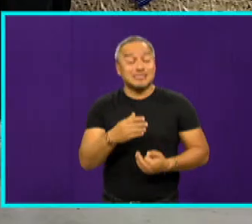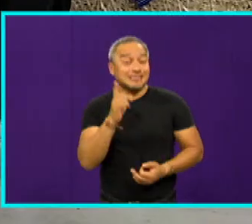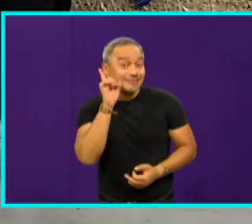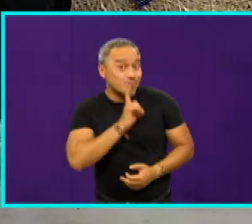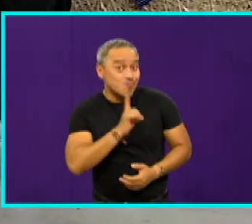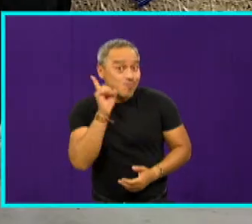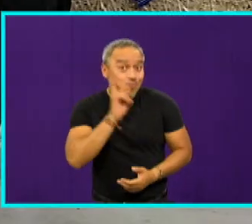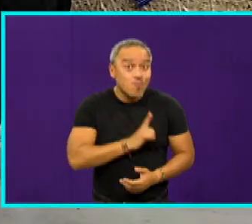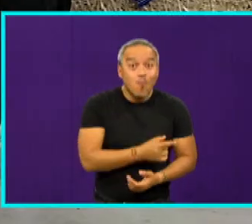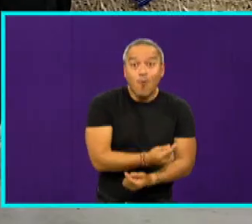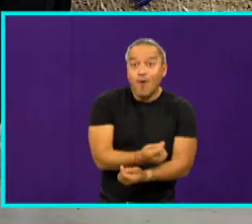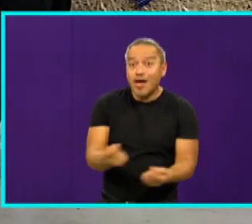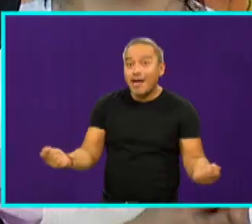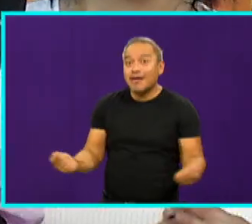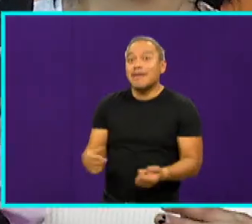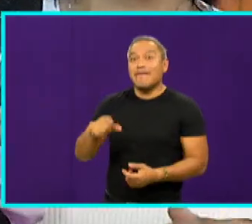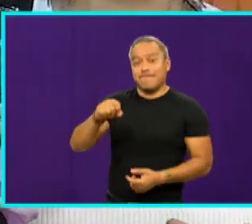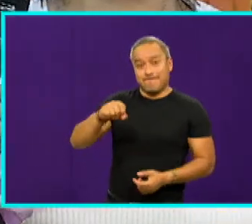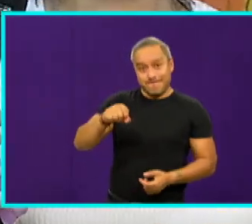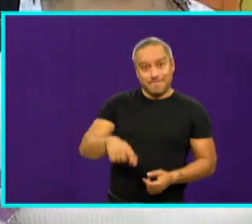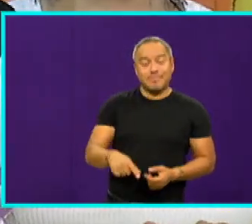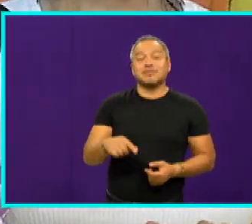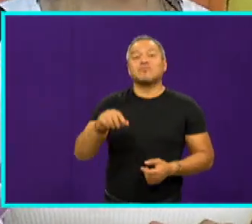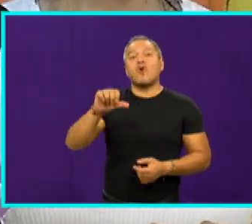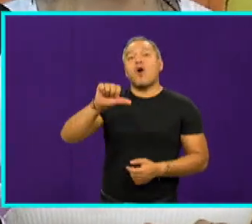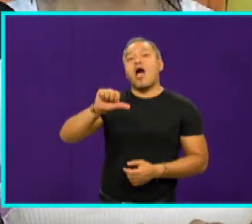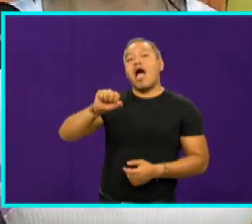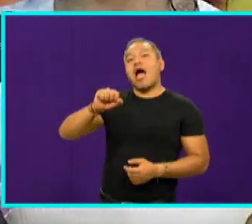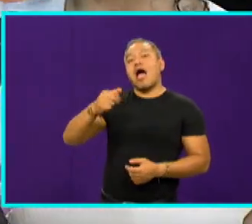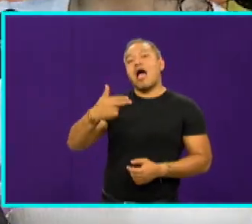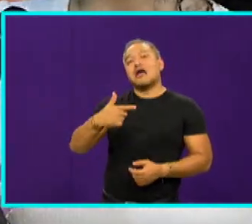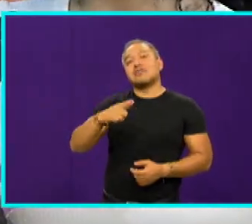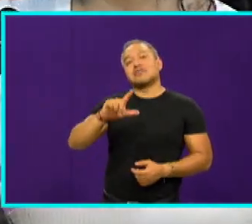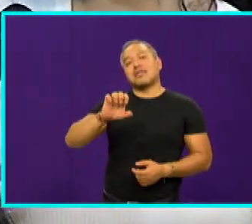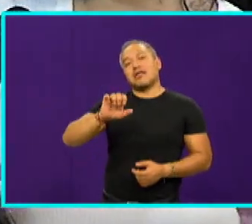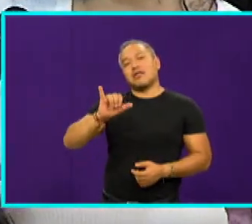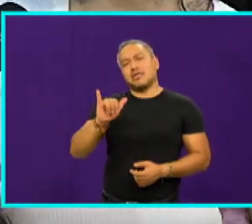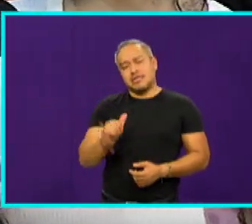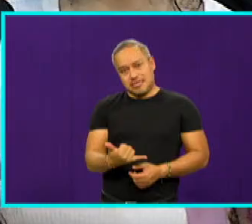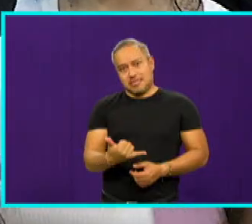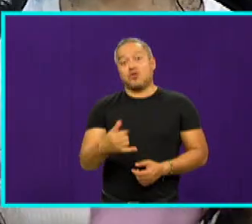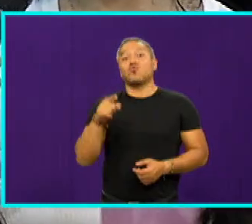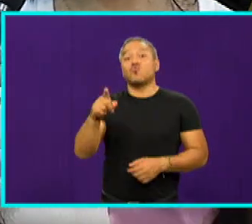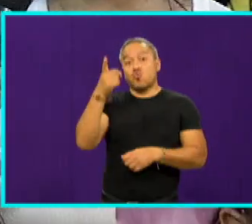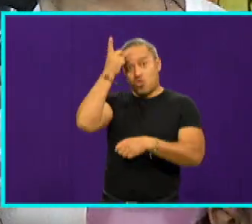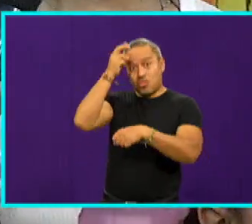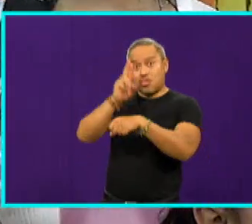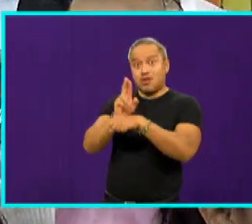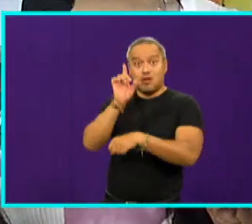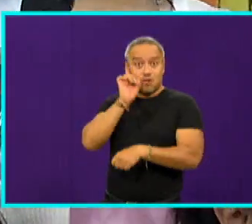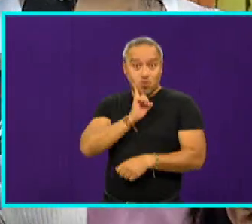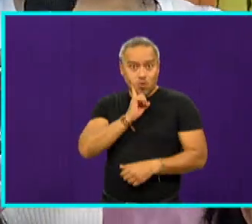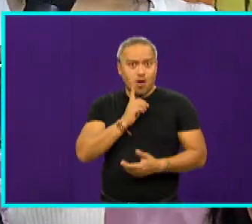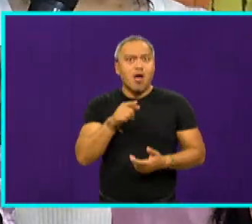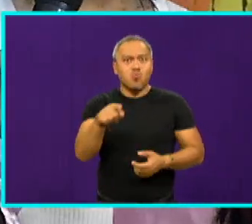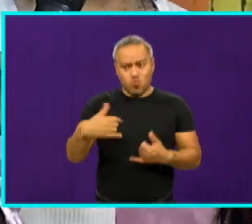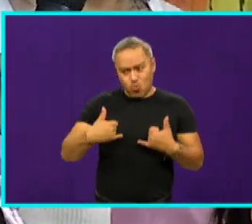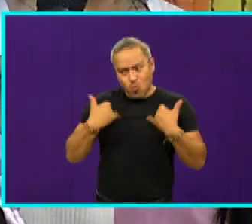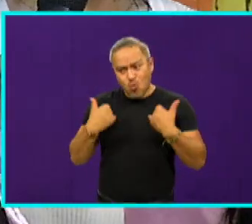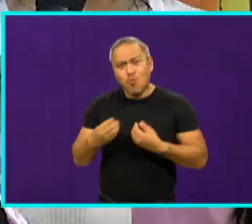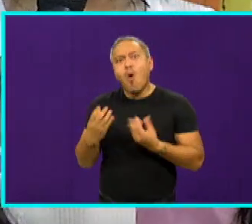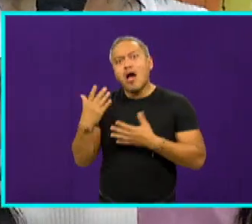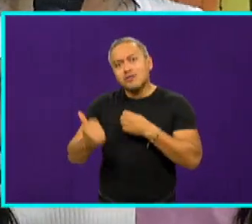como también a Ashley, que es directora artística. Y oye, ¿cómo le haces con esta dirección? Estás muy joven. ¿Cuántos años tienes, Ashley?